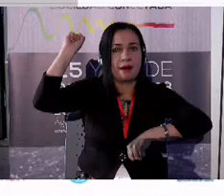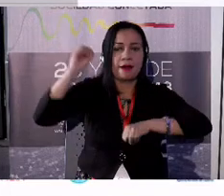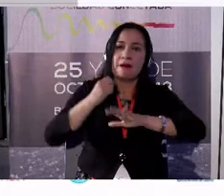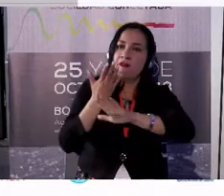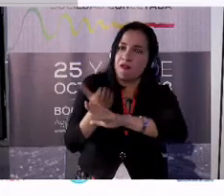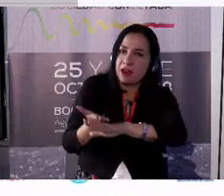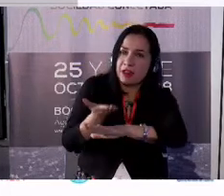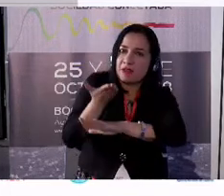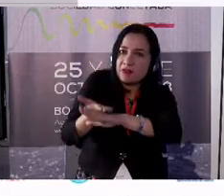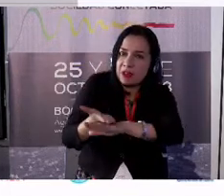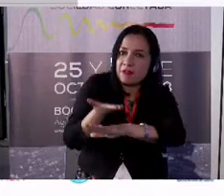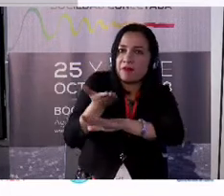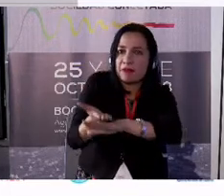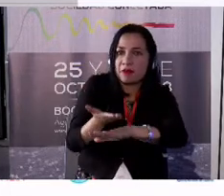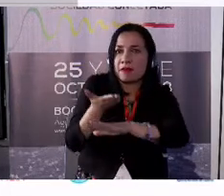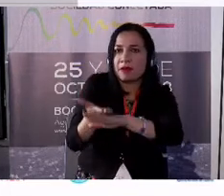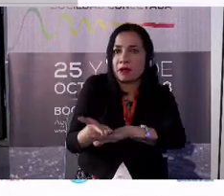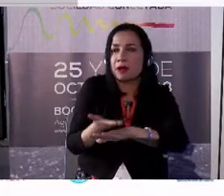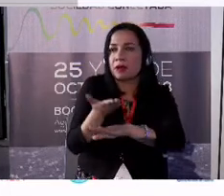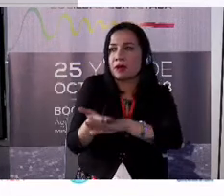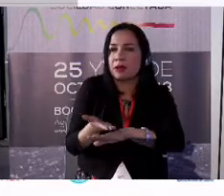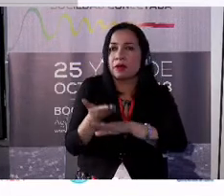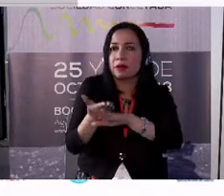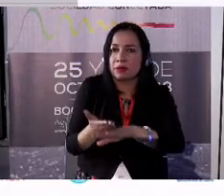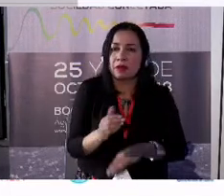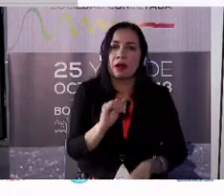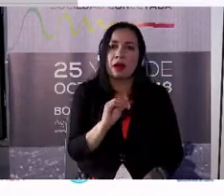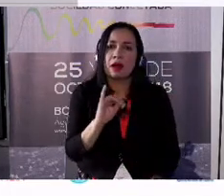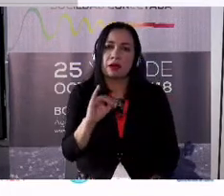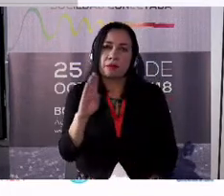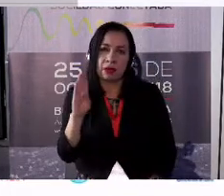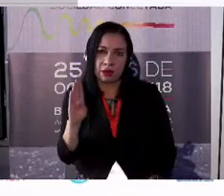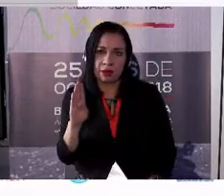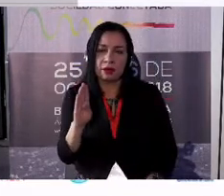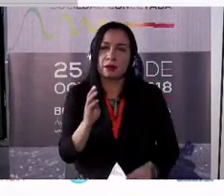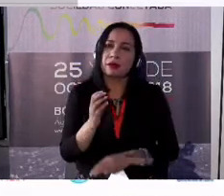ofertas en A y en B, A y en B, A y en B. Algo nos dice que